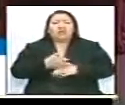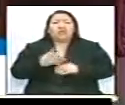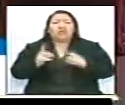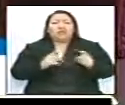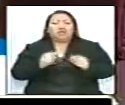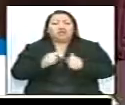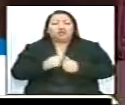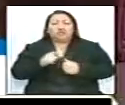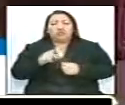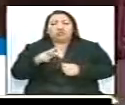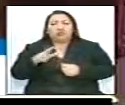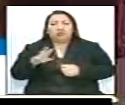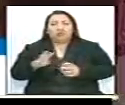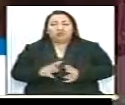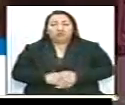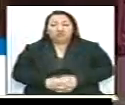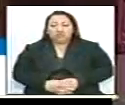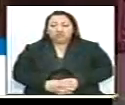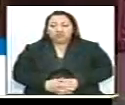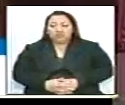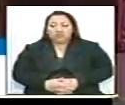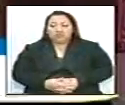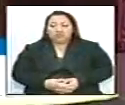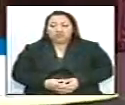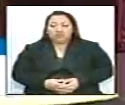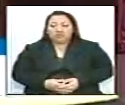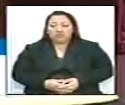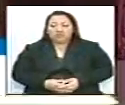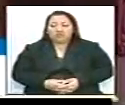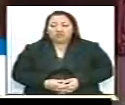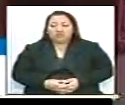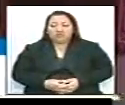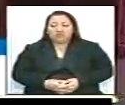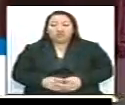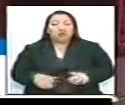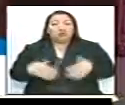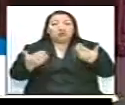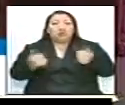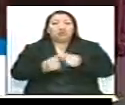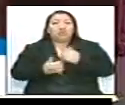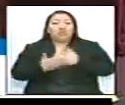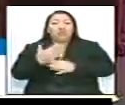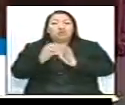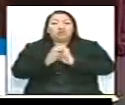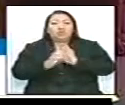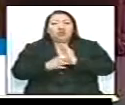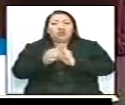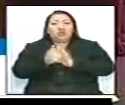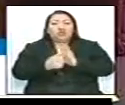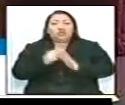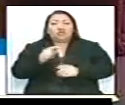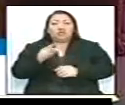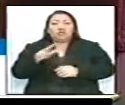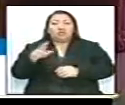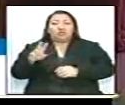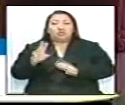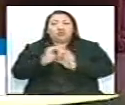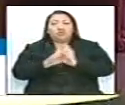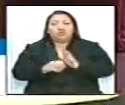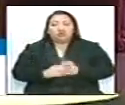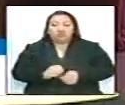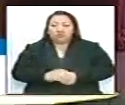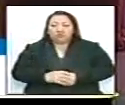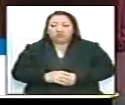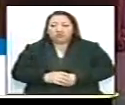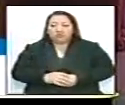debate sobre nueva constitución. Pero si están cargando el artículo 134 de la